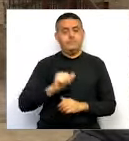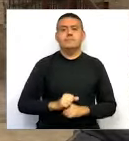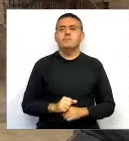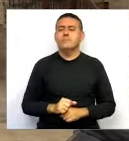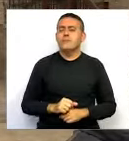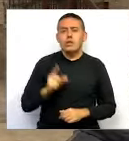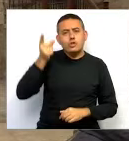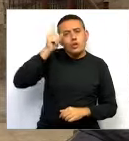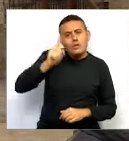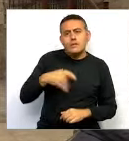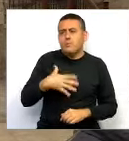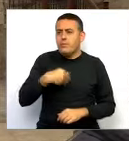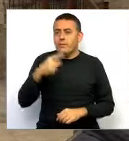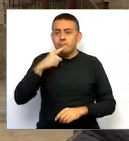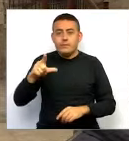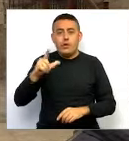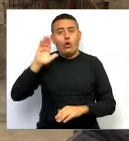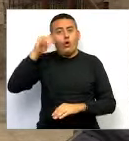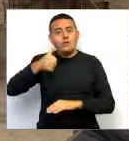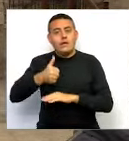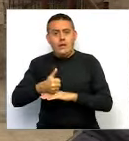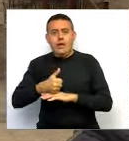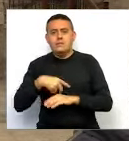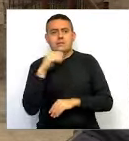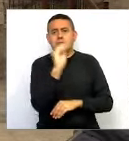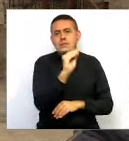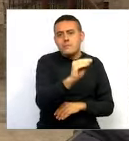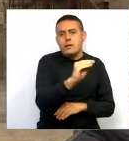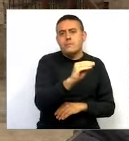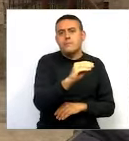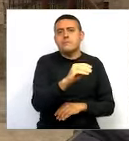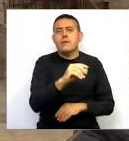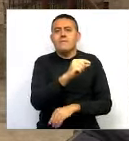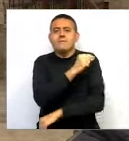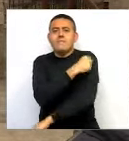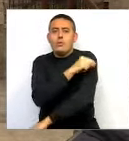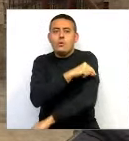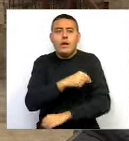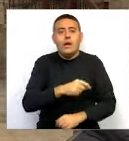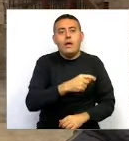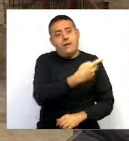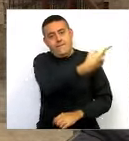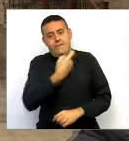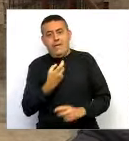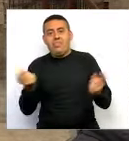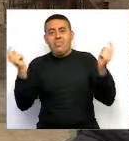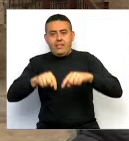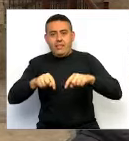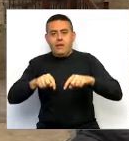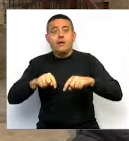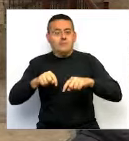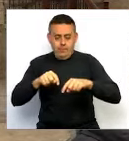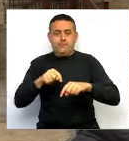que la consellería esté citando para vacunar a personas que una vez están allí se les dice que no se pueden vacunar en esta